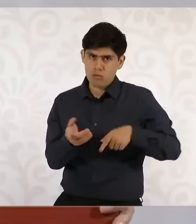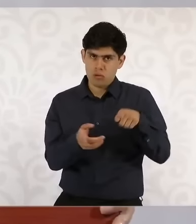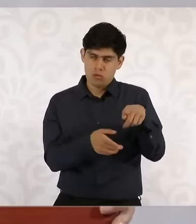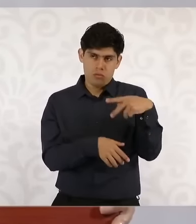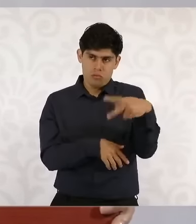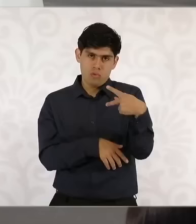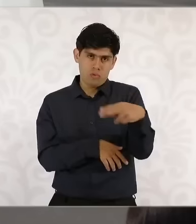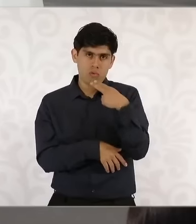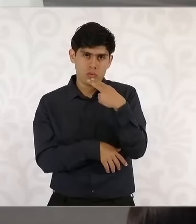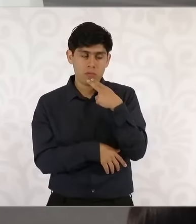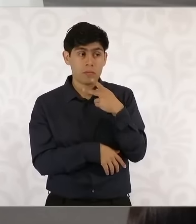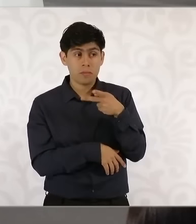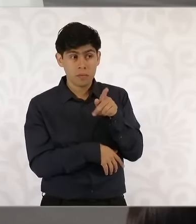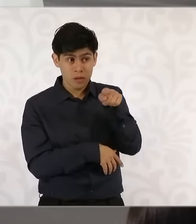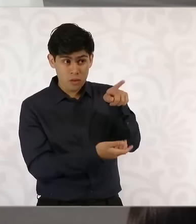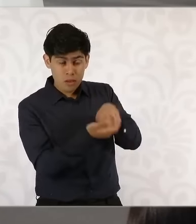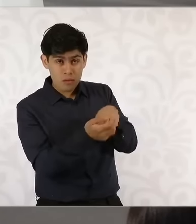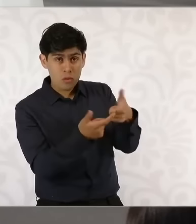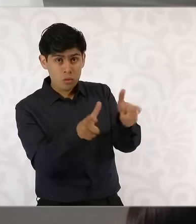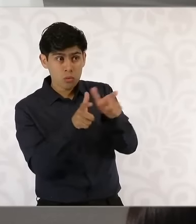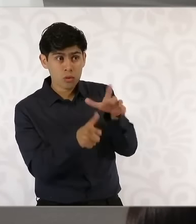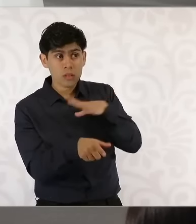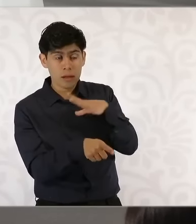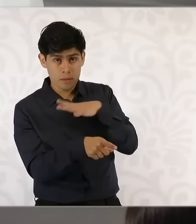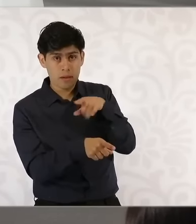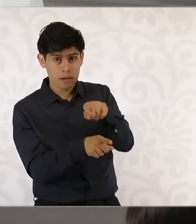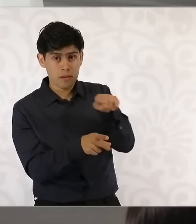marcha. Pero desde los mismos grupos